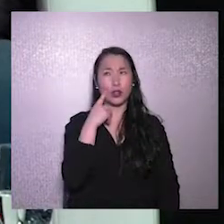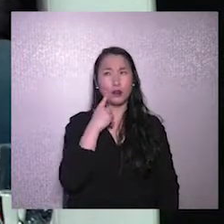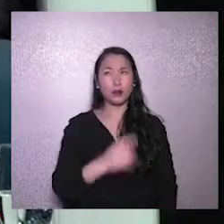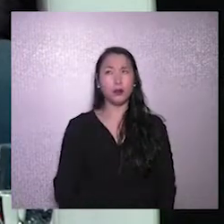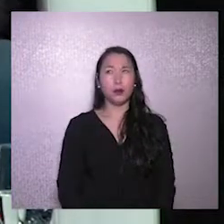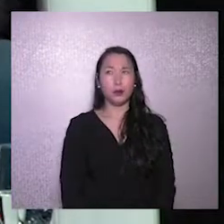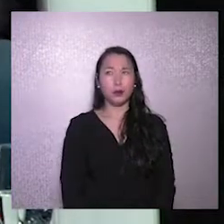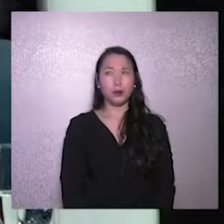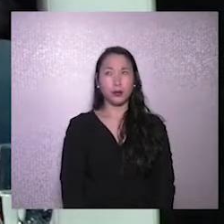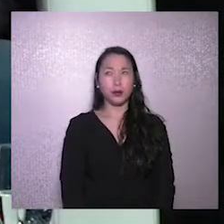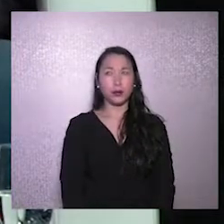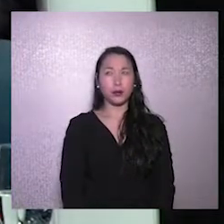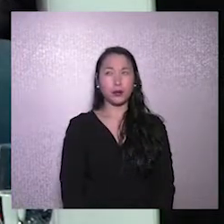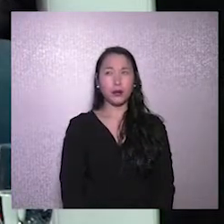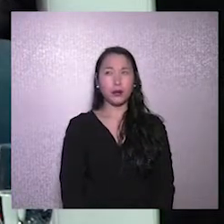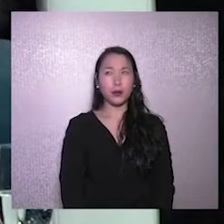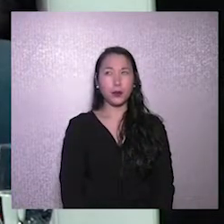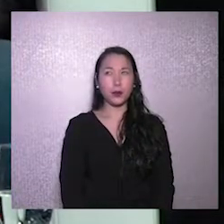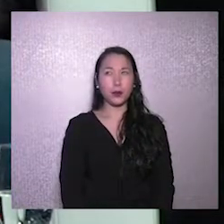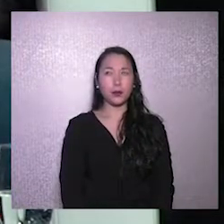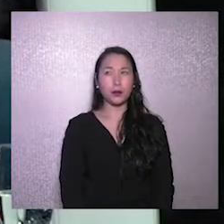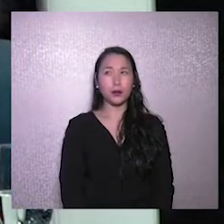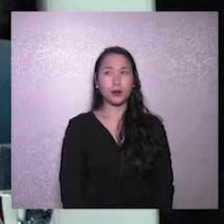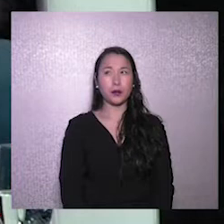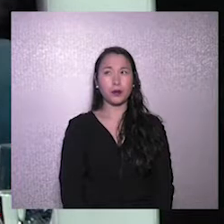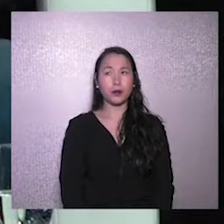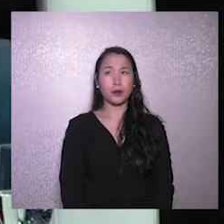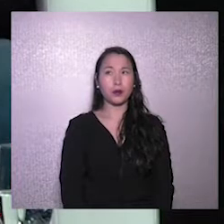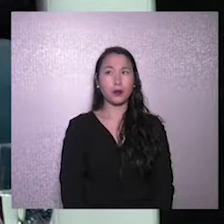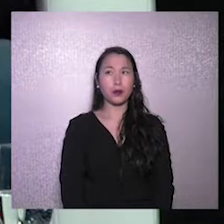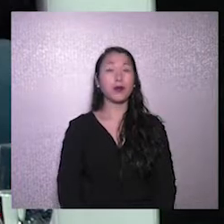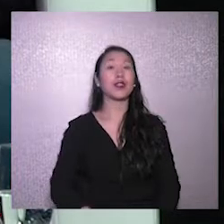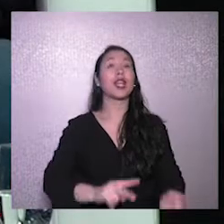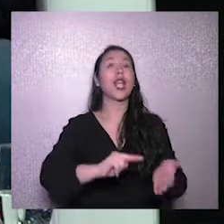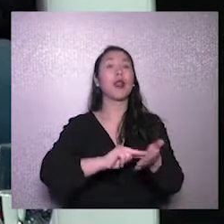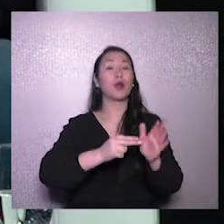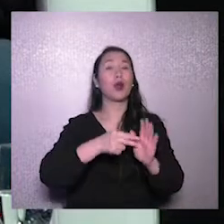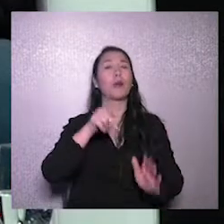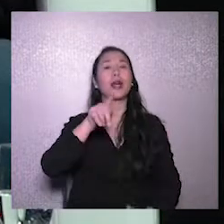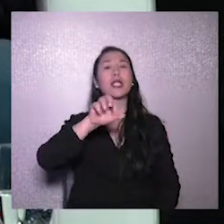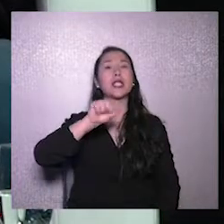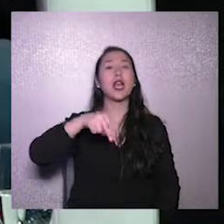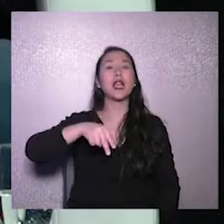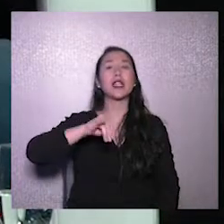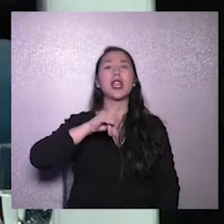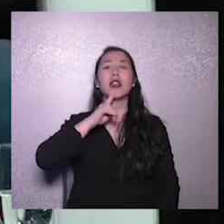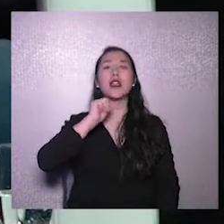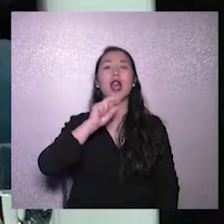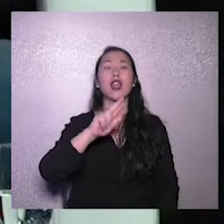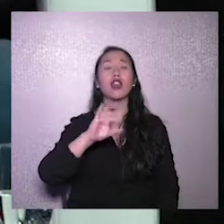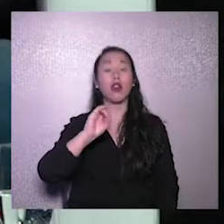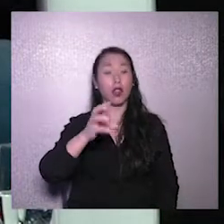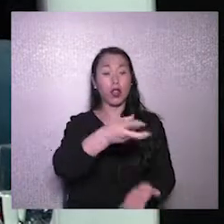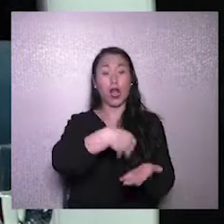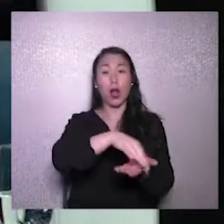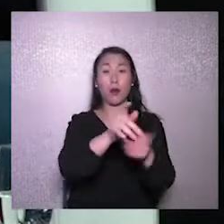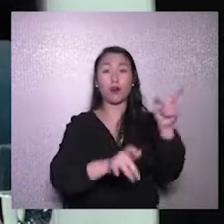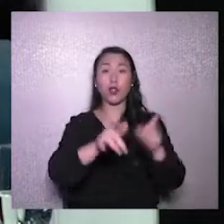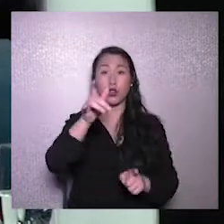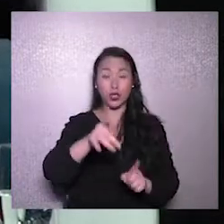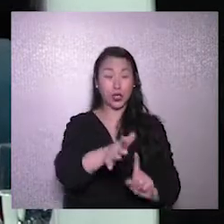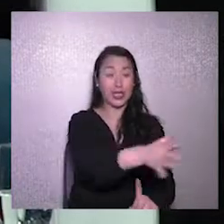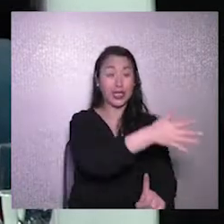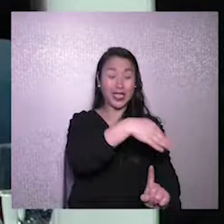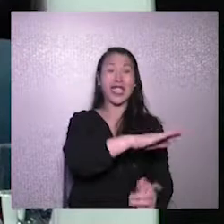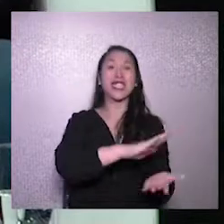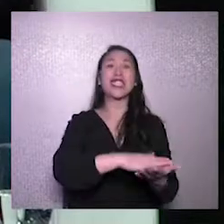los bueyes atrás de la carreta en términos de que el problema sanitario de la población es que el sector